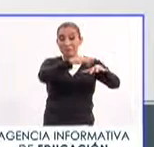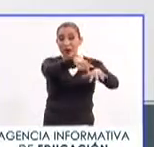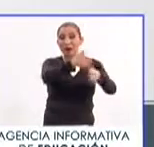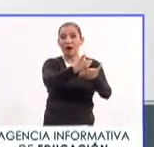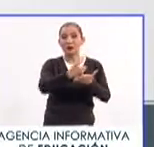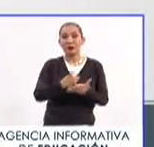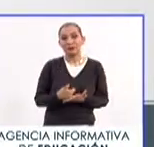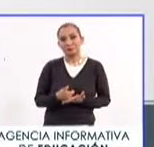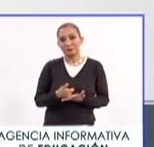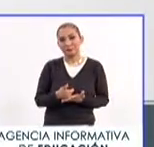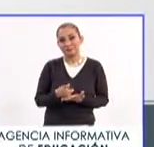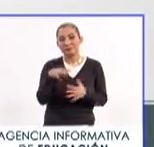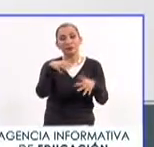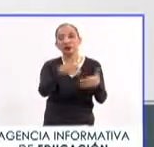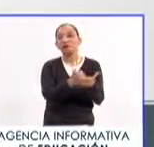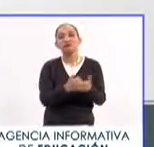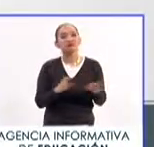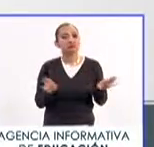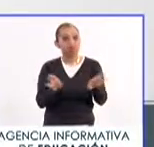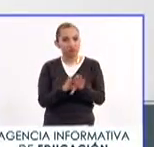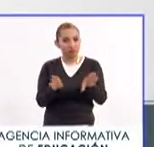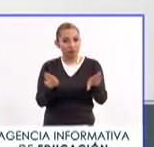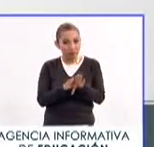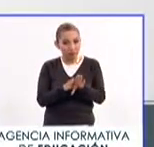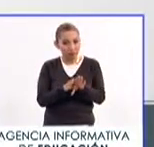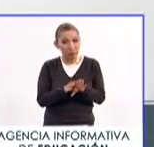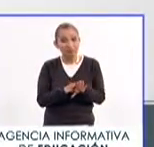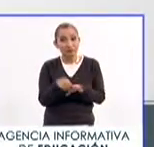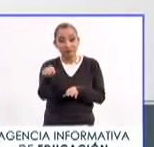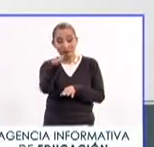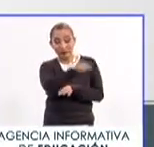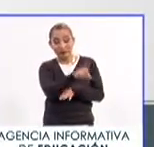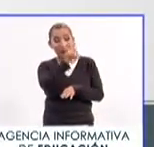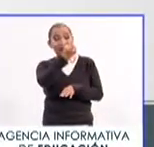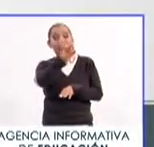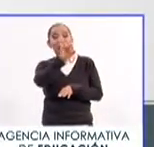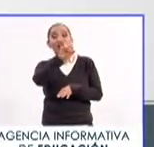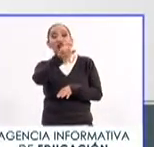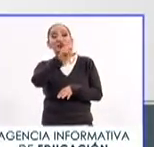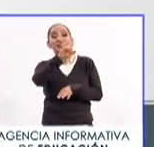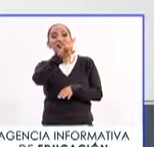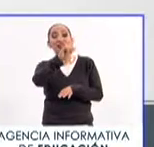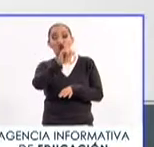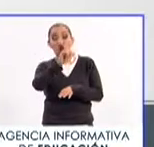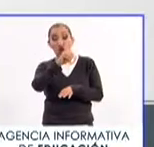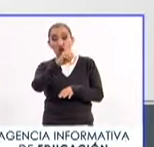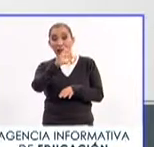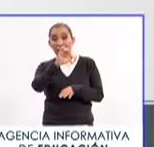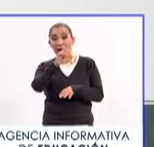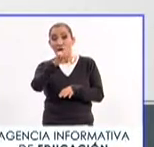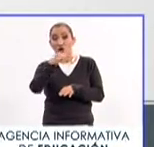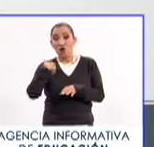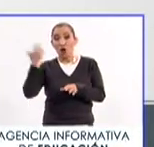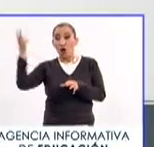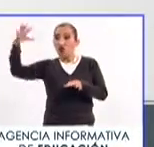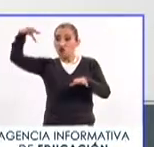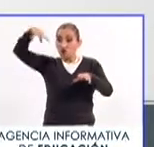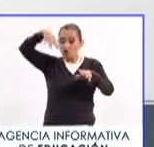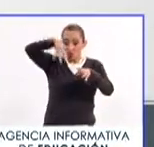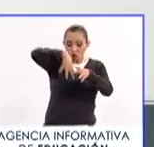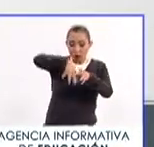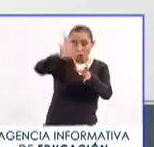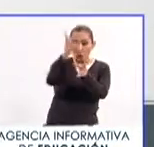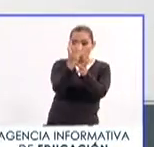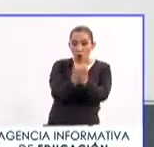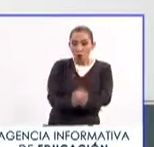ayudan. Nos ayudan porque parte del dióxido de carbono que está en la atmósfera entra al medio marino. Así es. Y